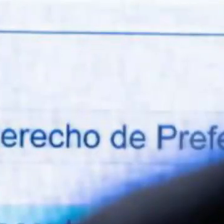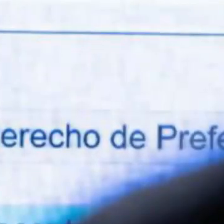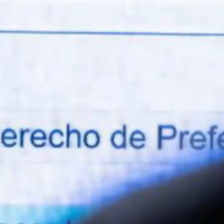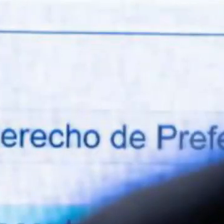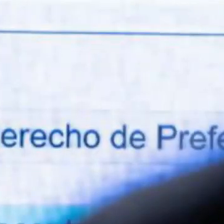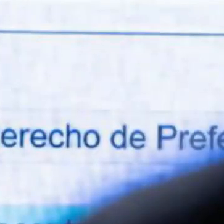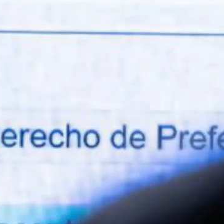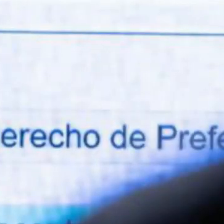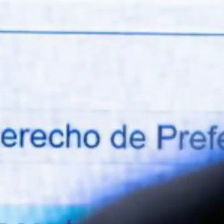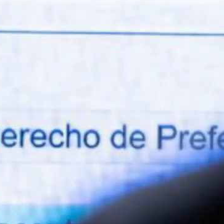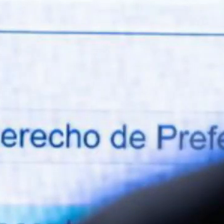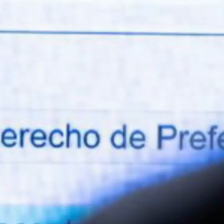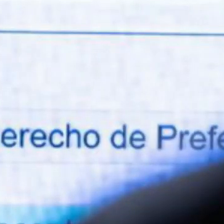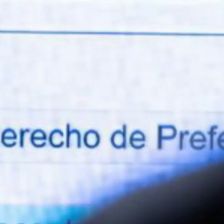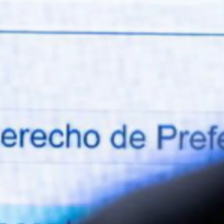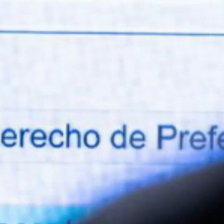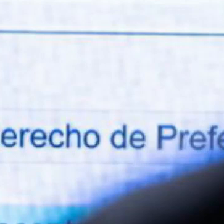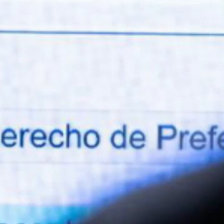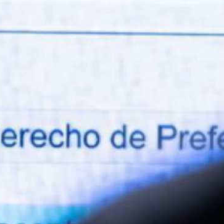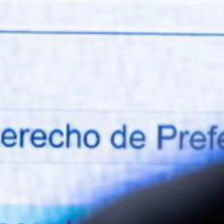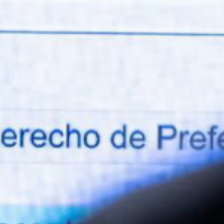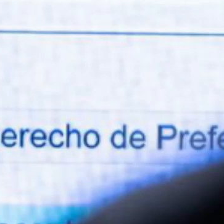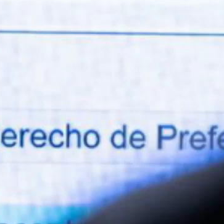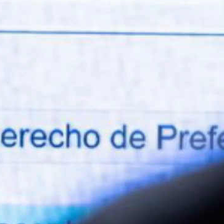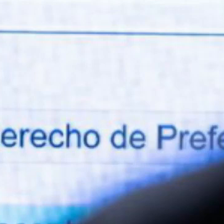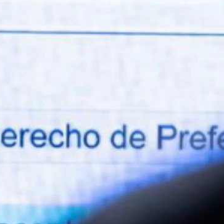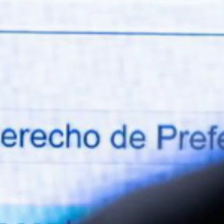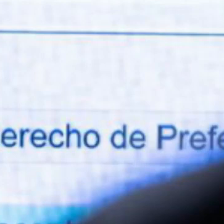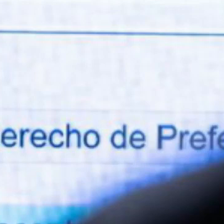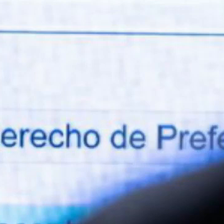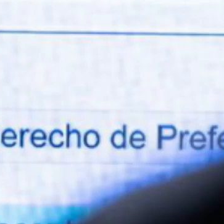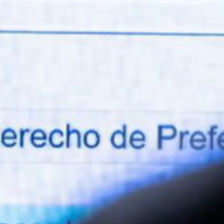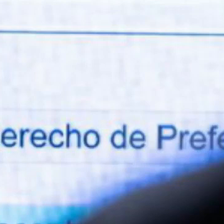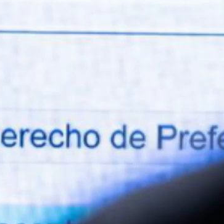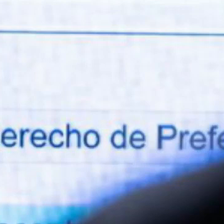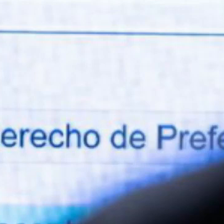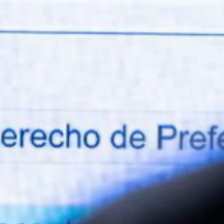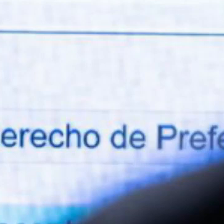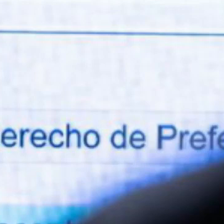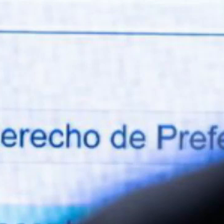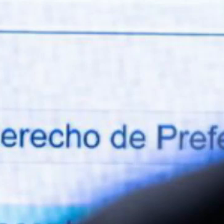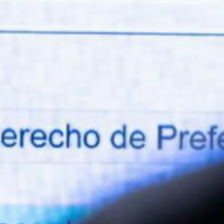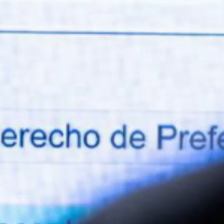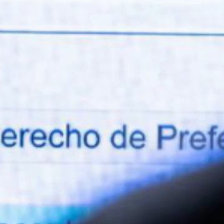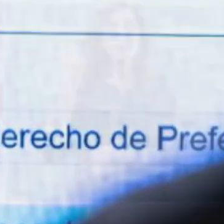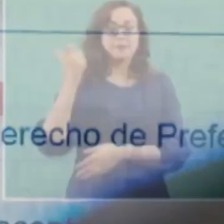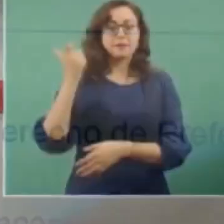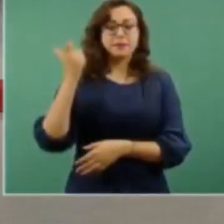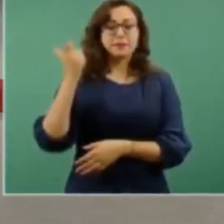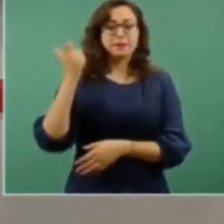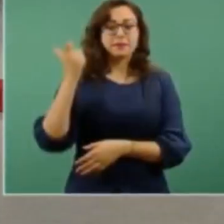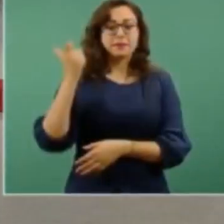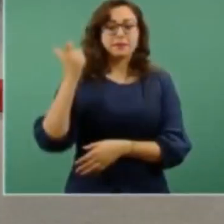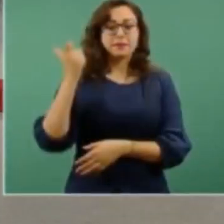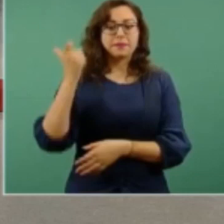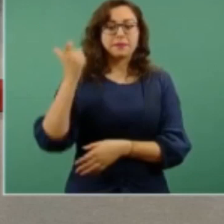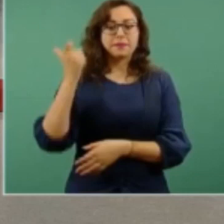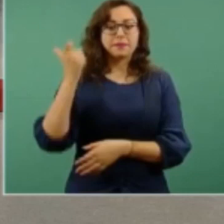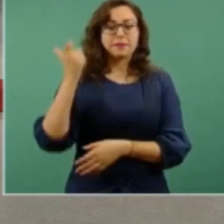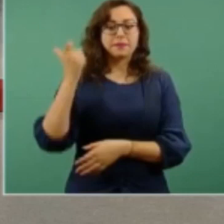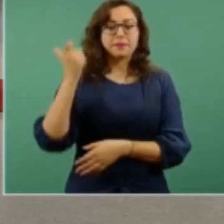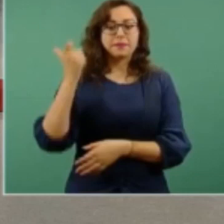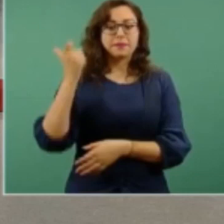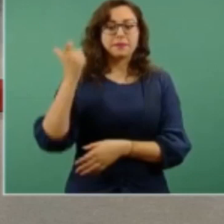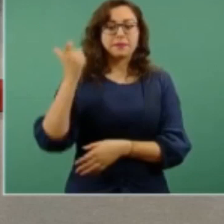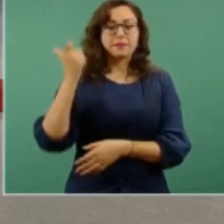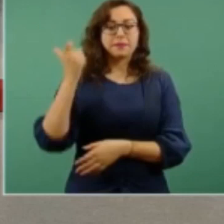ya entre la tristemente célebre empresa brasileña Odebrecht y Pemex sobre etileno 21. El